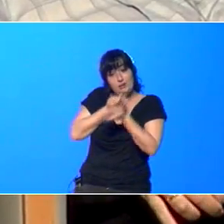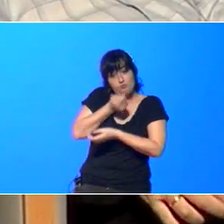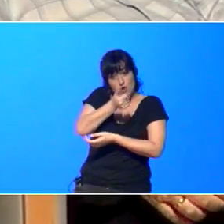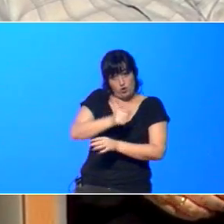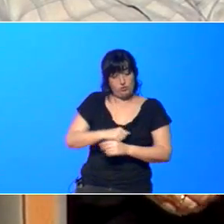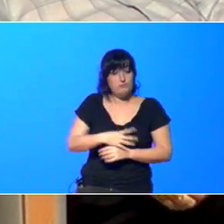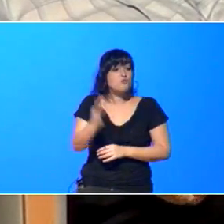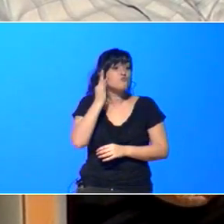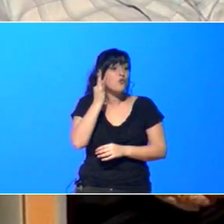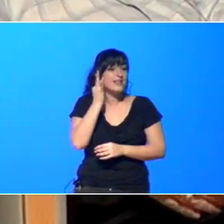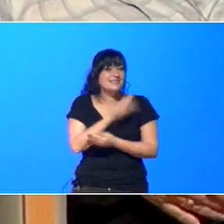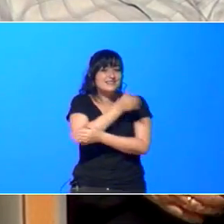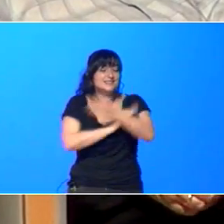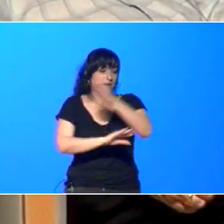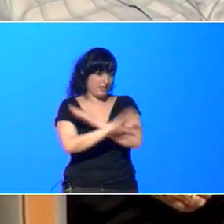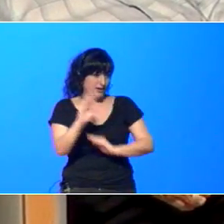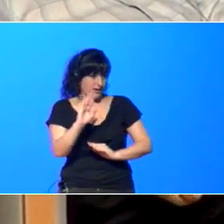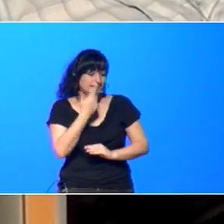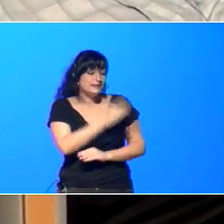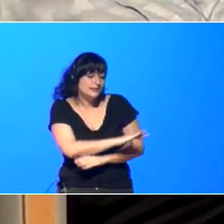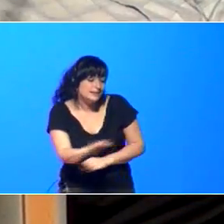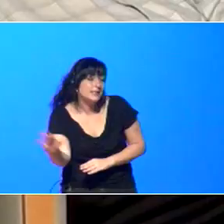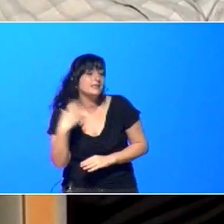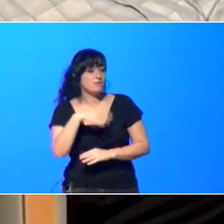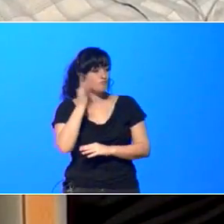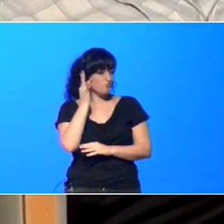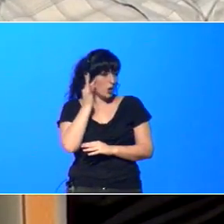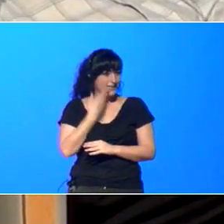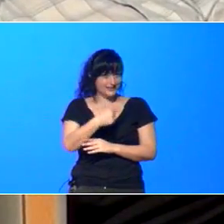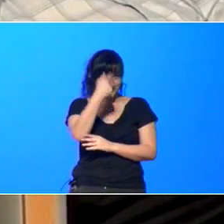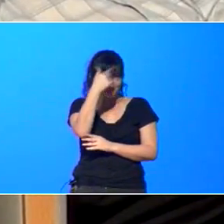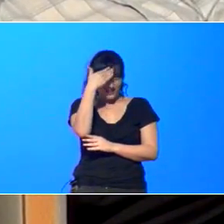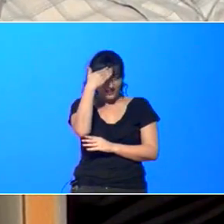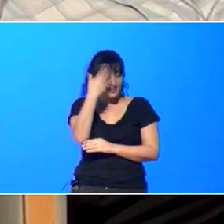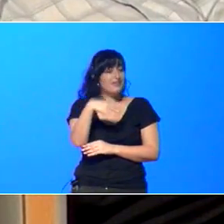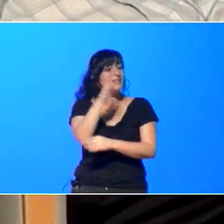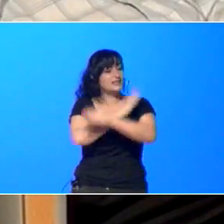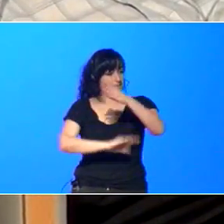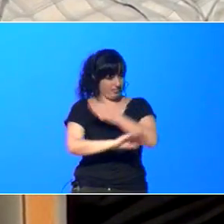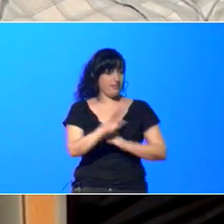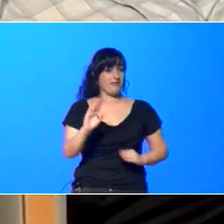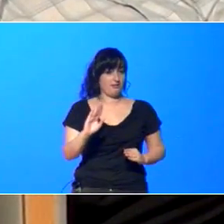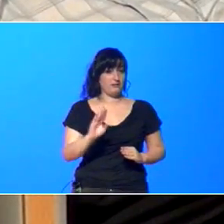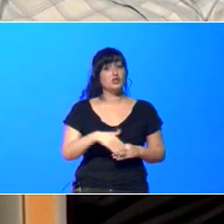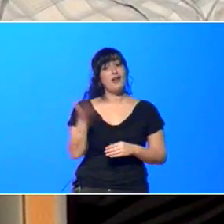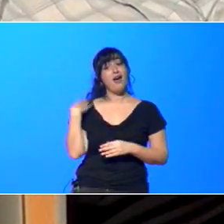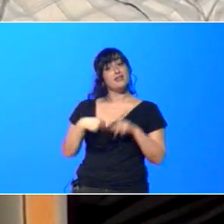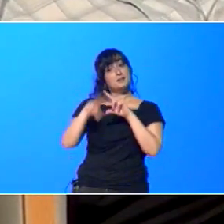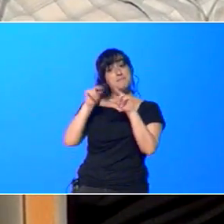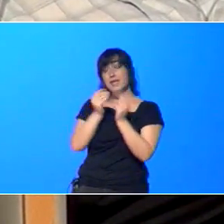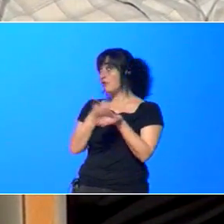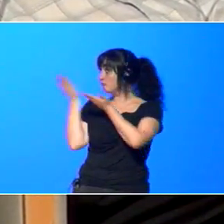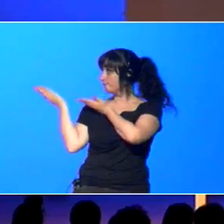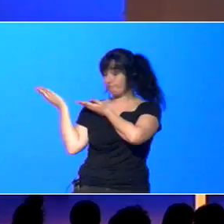con discapacidad, niñas y mujeres con discapacidad intelectual. Entonces, hemos visto antes en el vídeo una